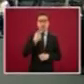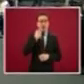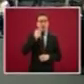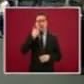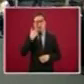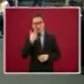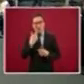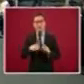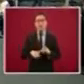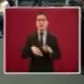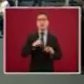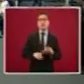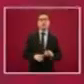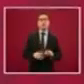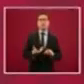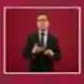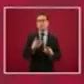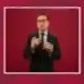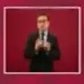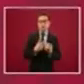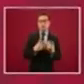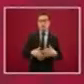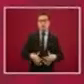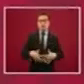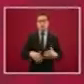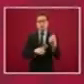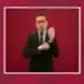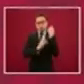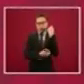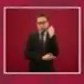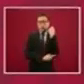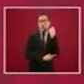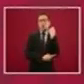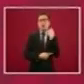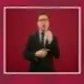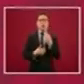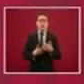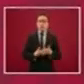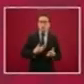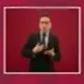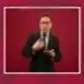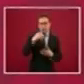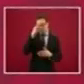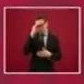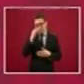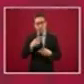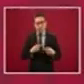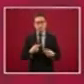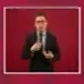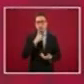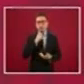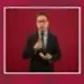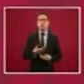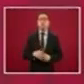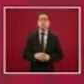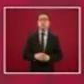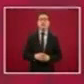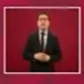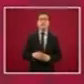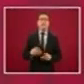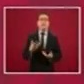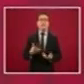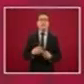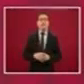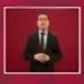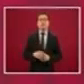Con esos recursos es con los que el gobierno piensa poder enfrentar una primer parte de la contingencia. ¿Y alcanzarían esos 160